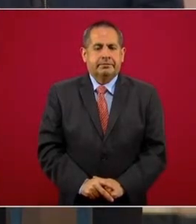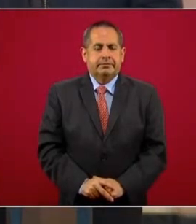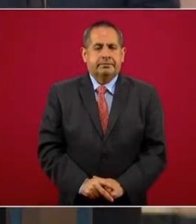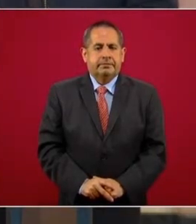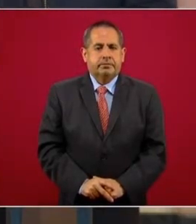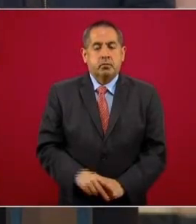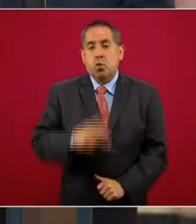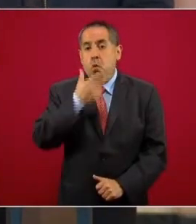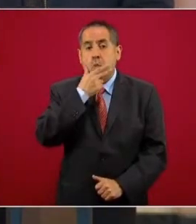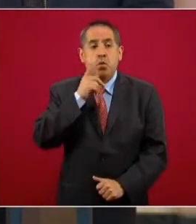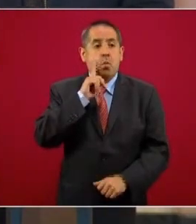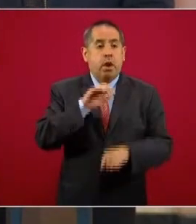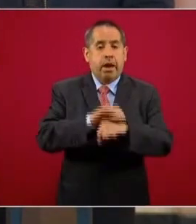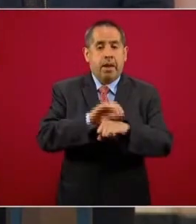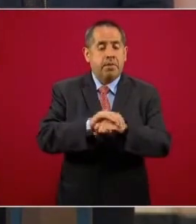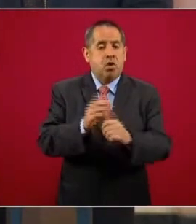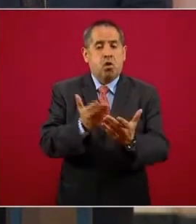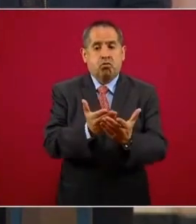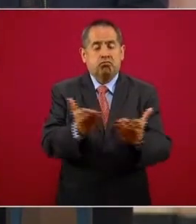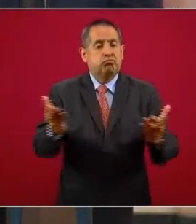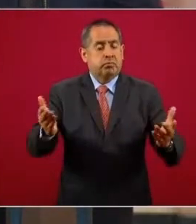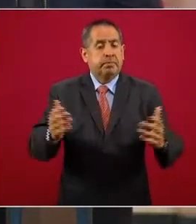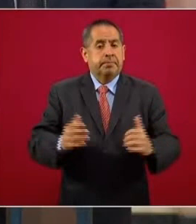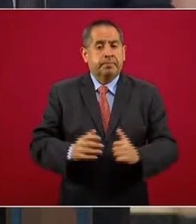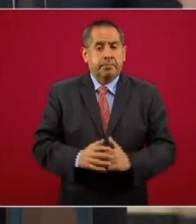amigas y amigos podría